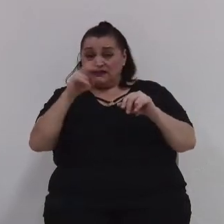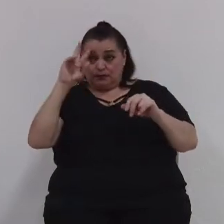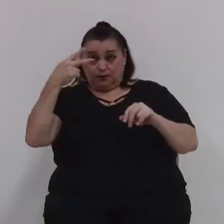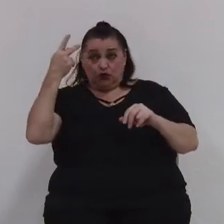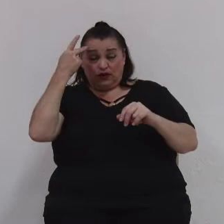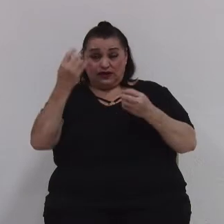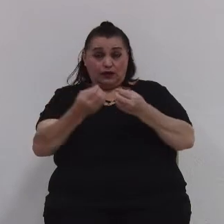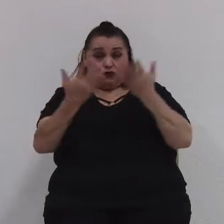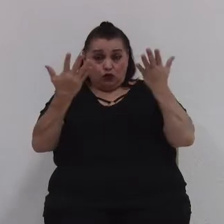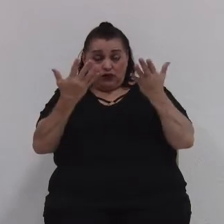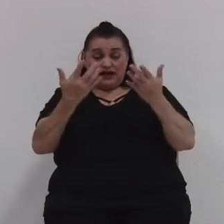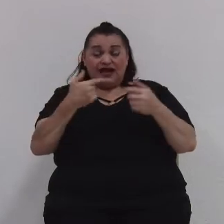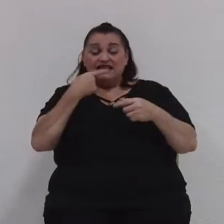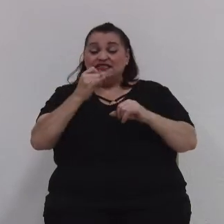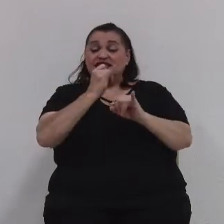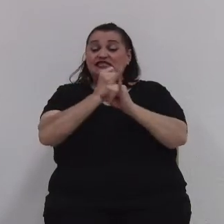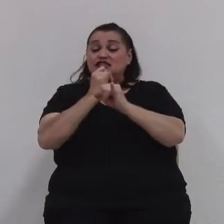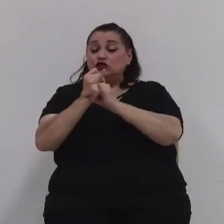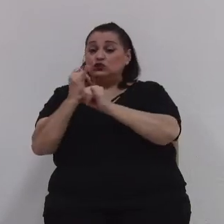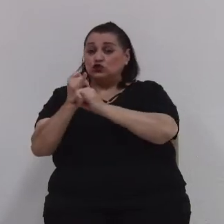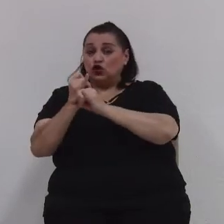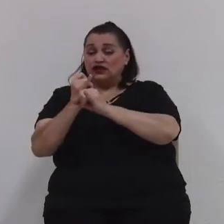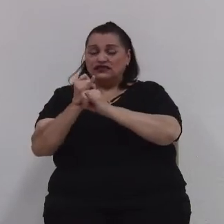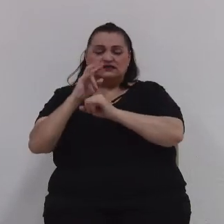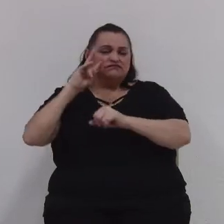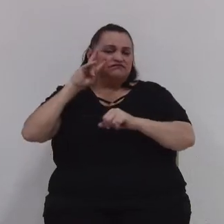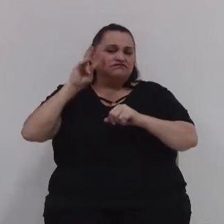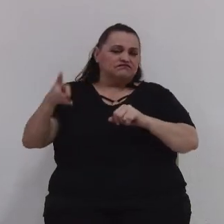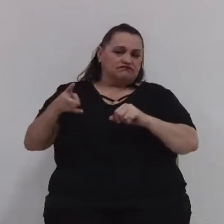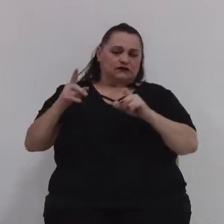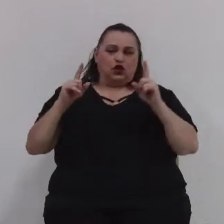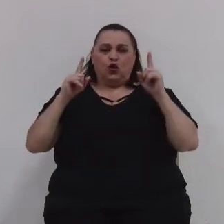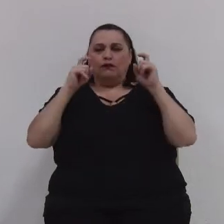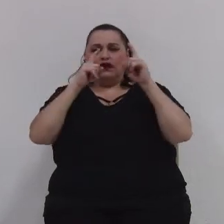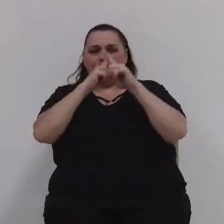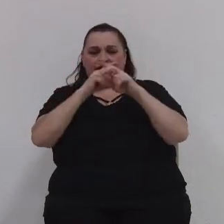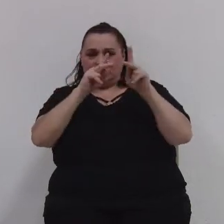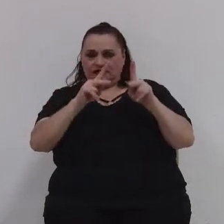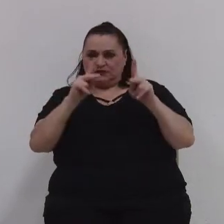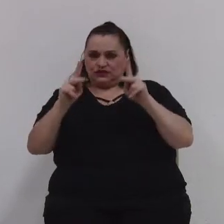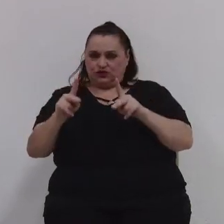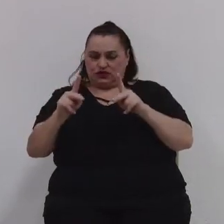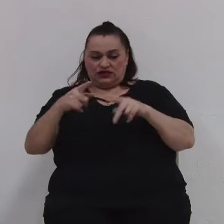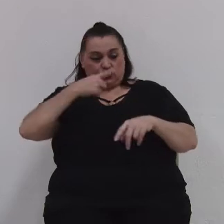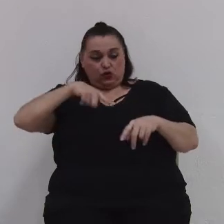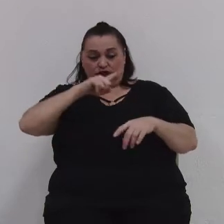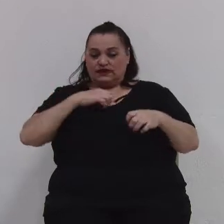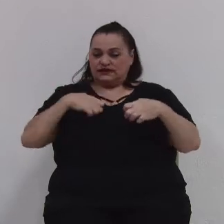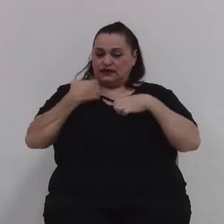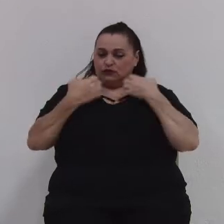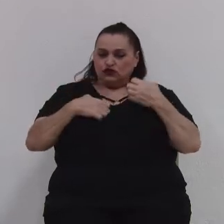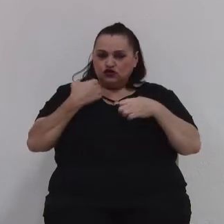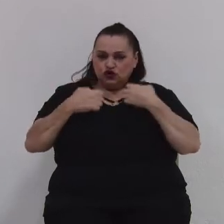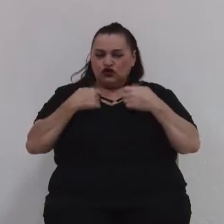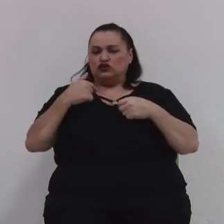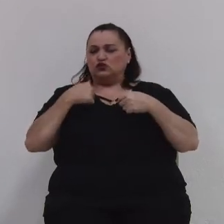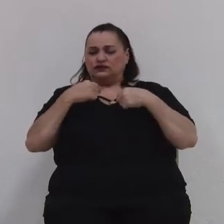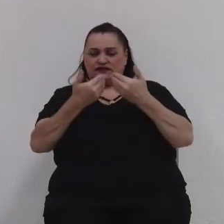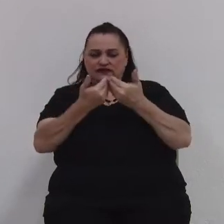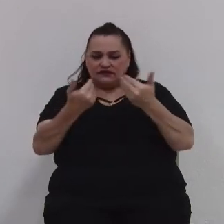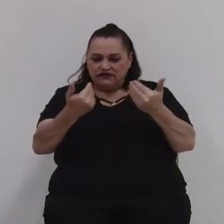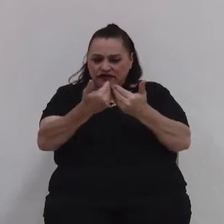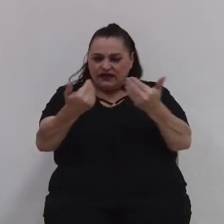pública, dice: las instituciones ignoran la complejidad de las personas, nuestras emociones, nuestros sesgos, nuestro sentimiento